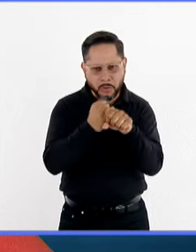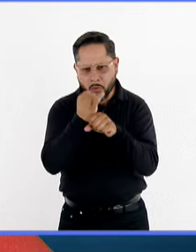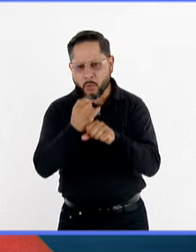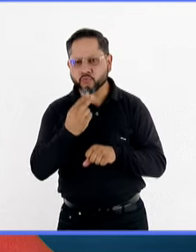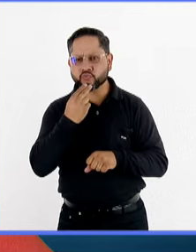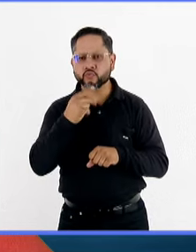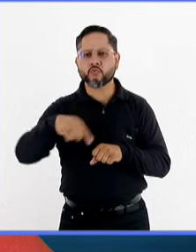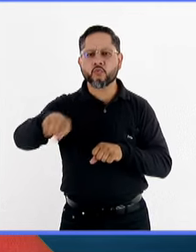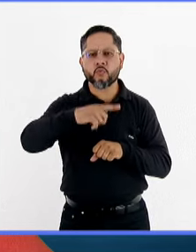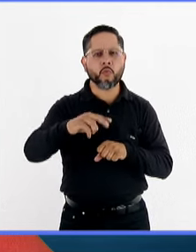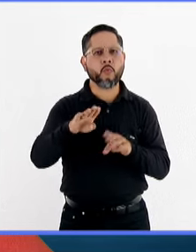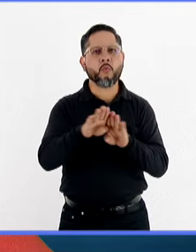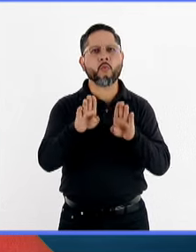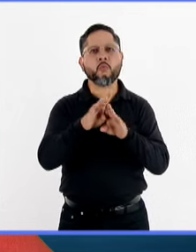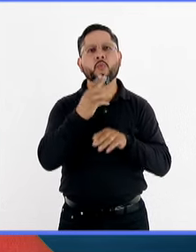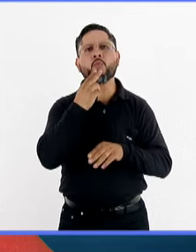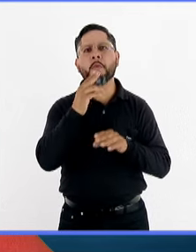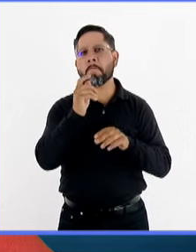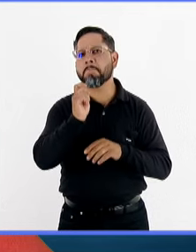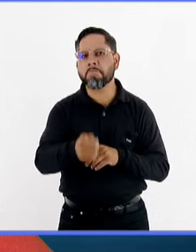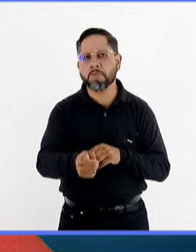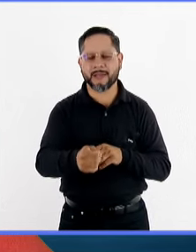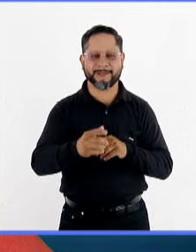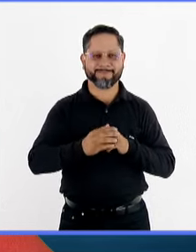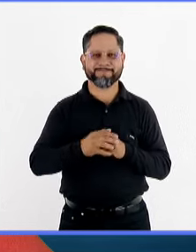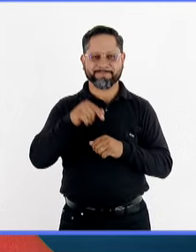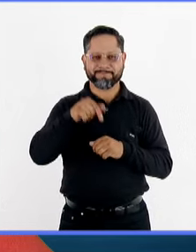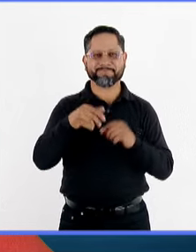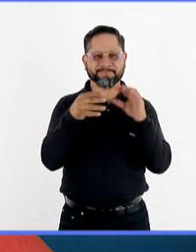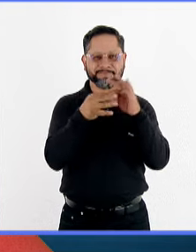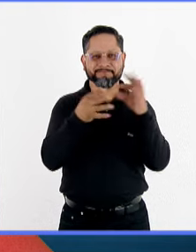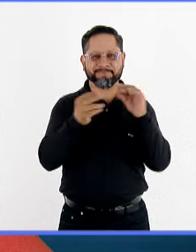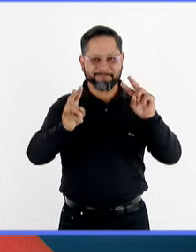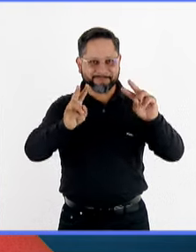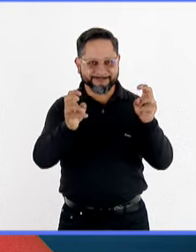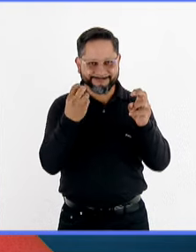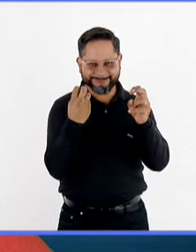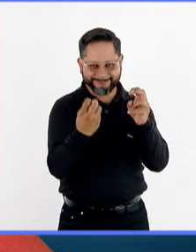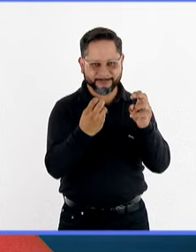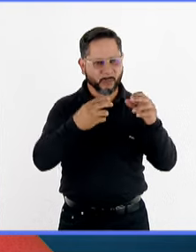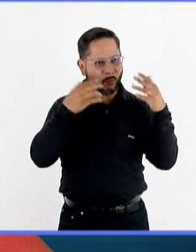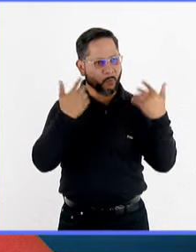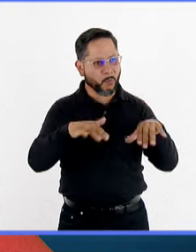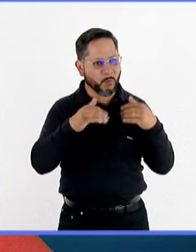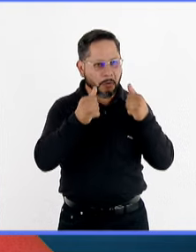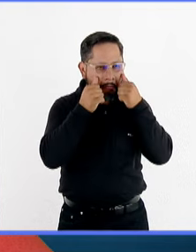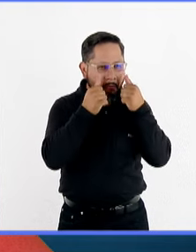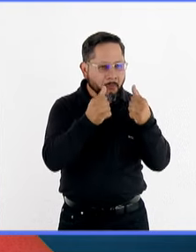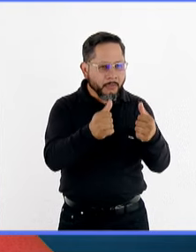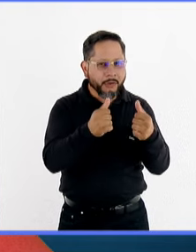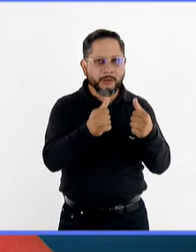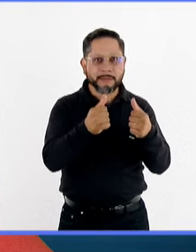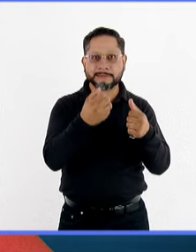y la importancia de algunas especies. Para hablar de este espacio contemplativo y activo que está cumpliendo